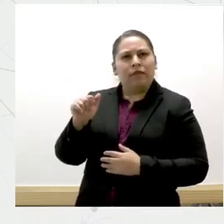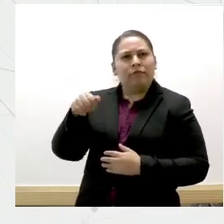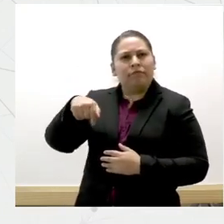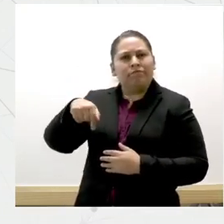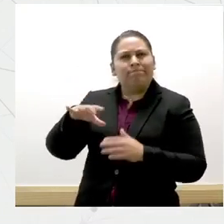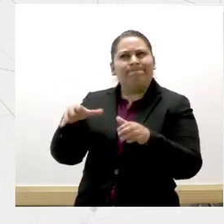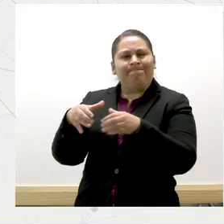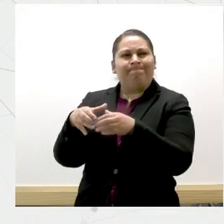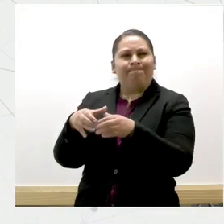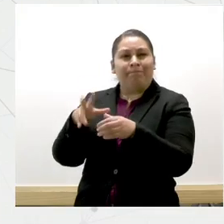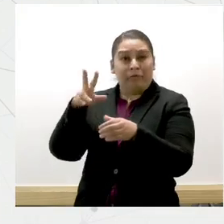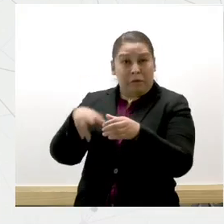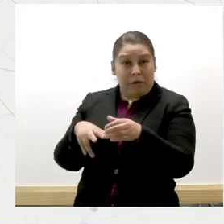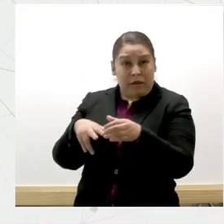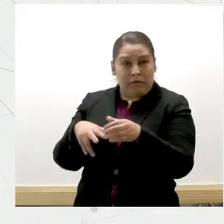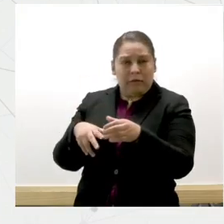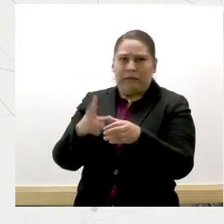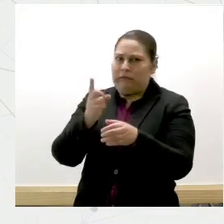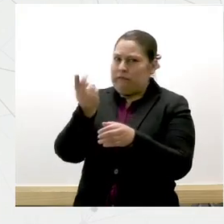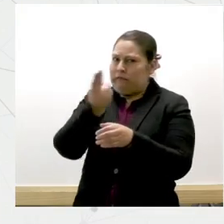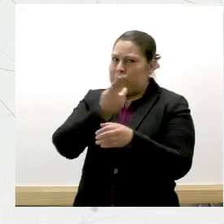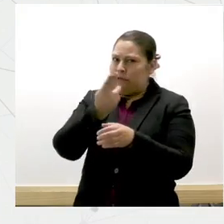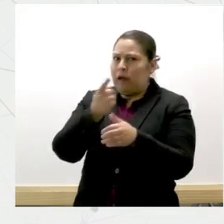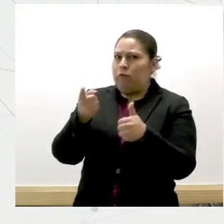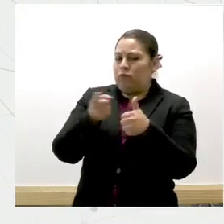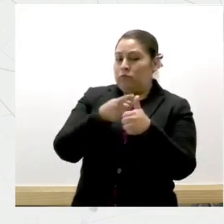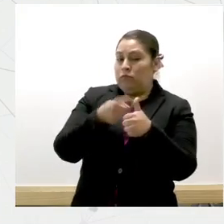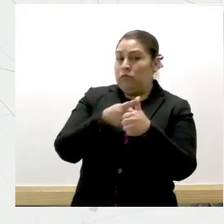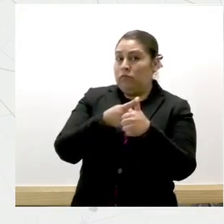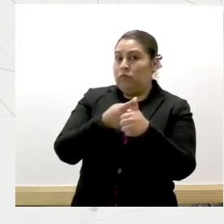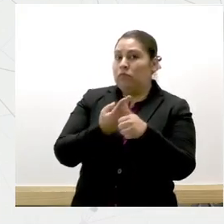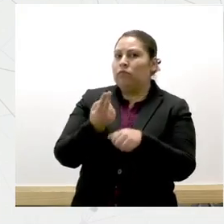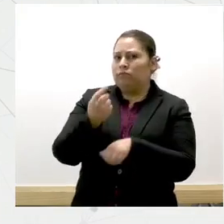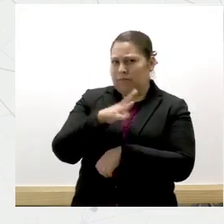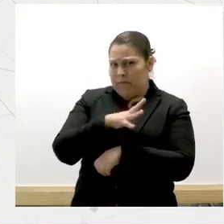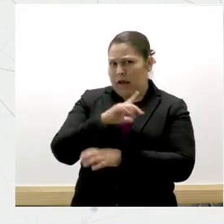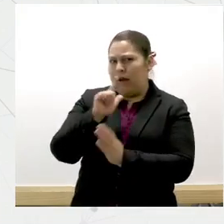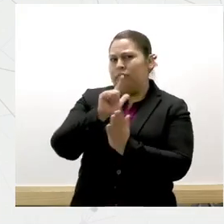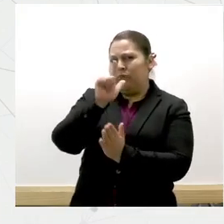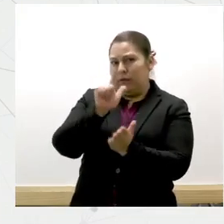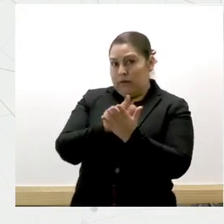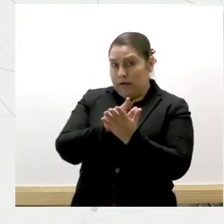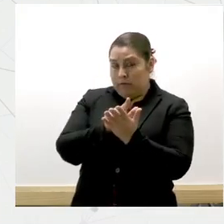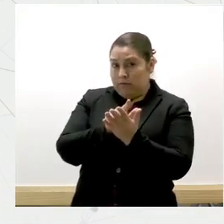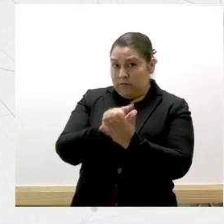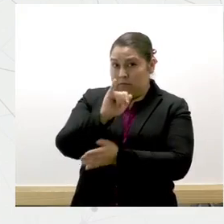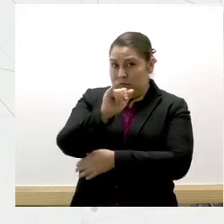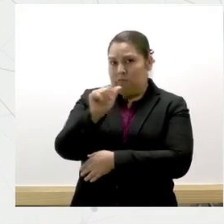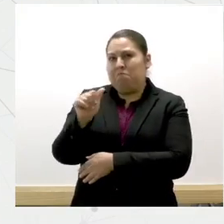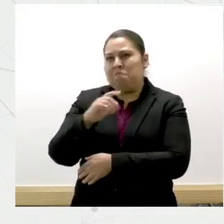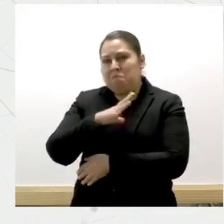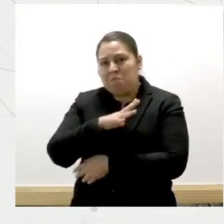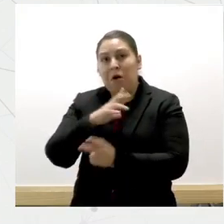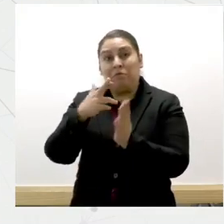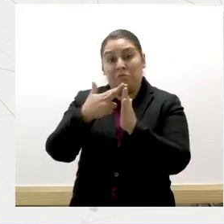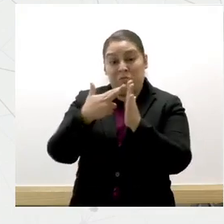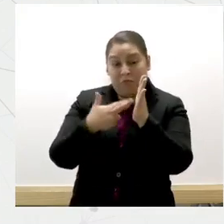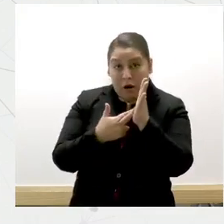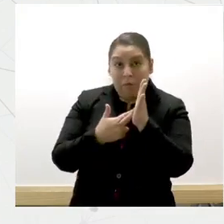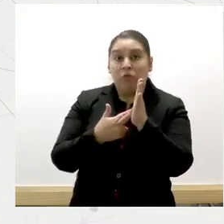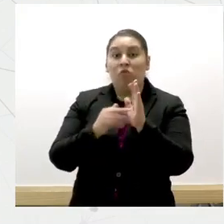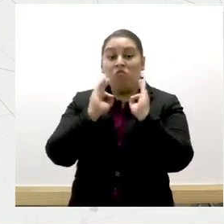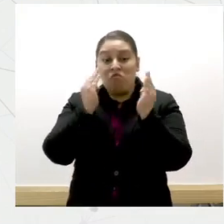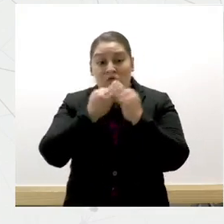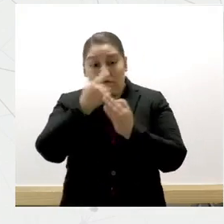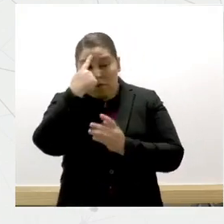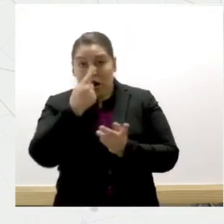distintos planos. Primer plano, el regulatorio. Tenemos una ley de inteligencia artificial, un reglamento, una norma, un protocolo, una